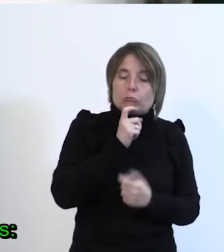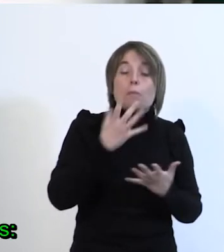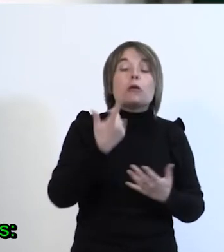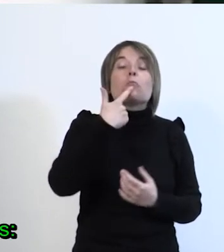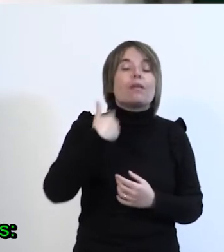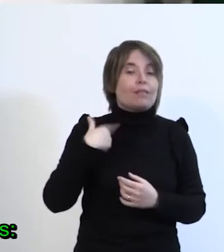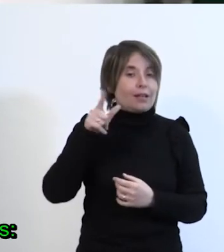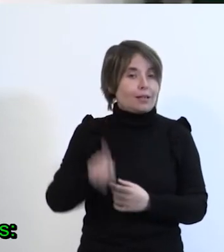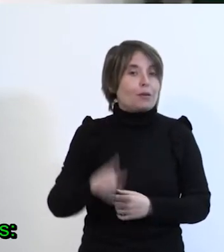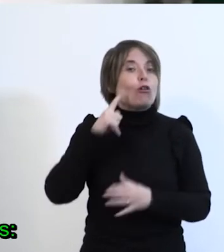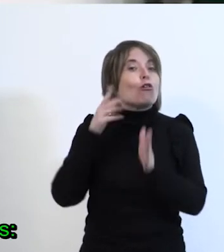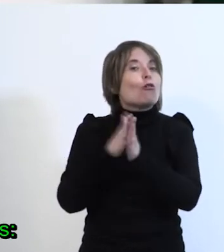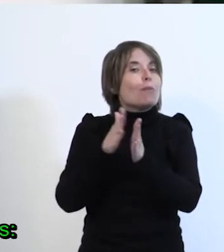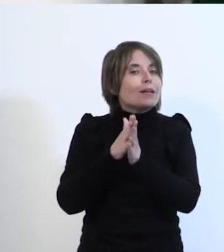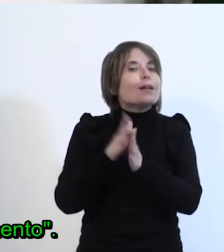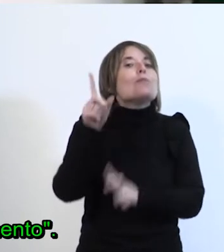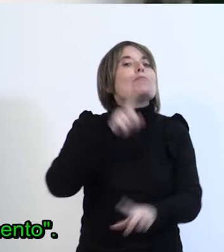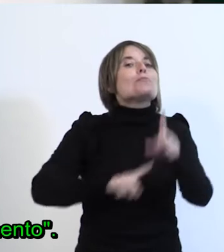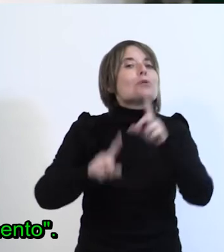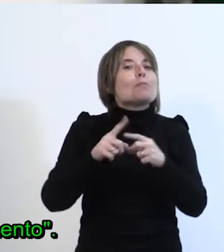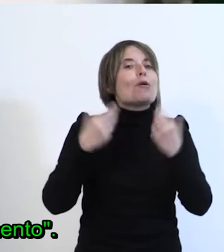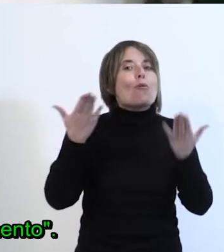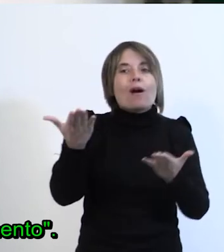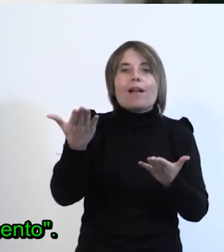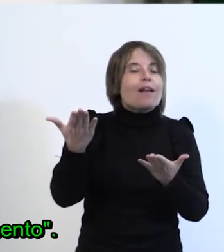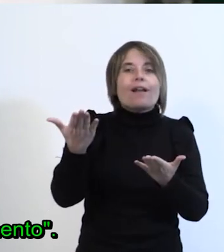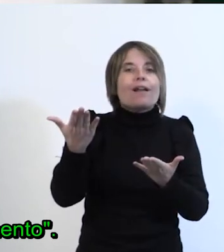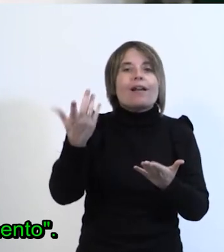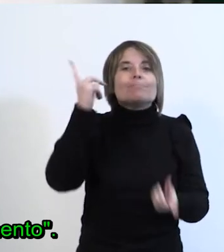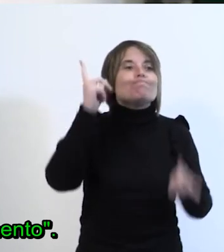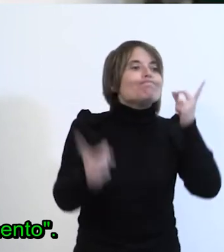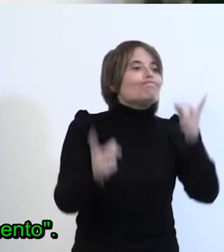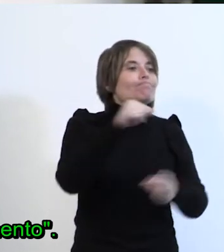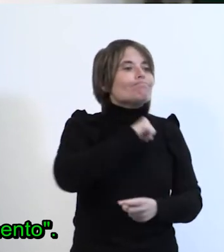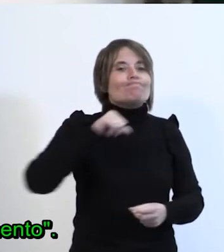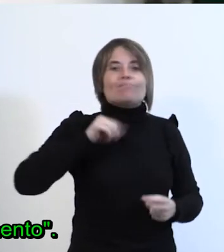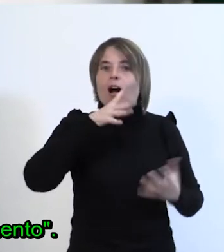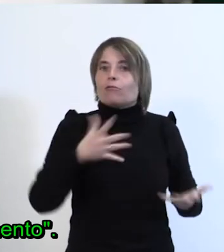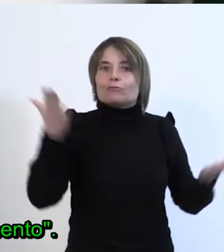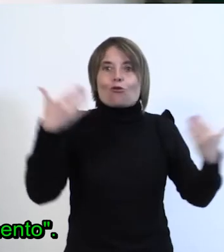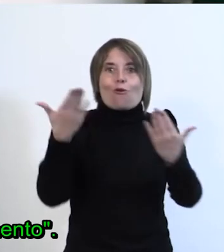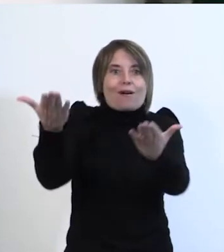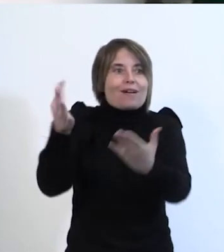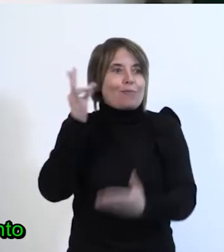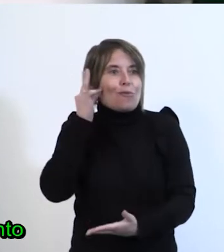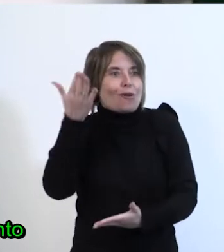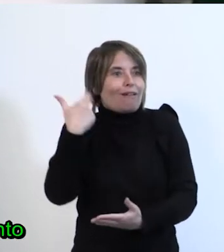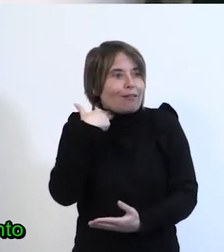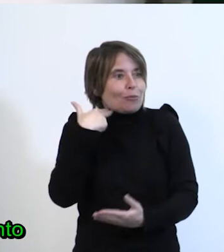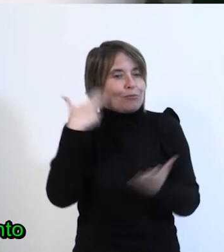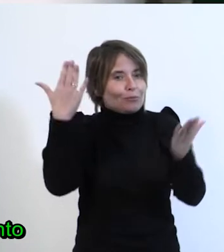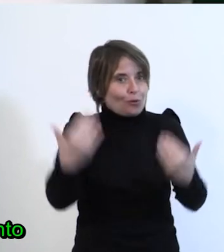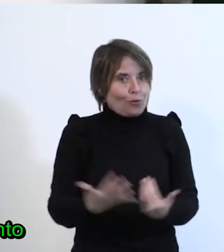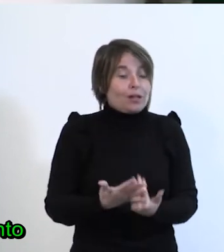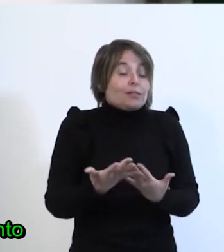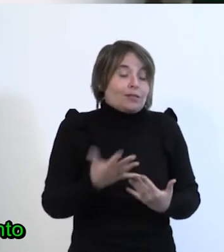por otro lado, me decía otra compañera después, el problema es que no tienen márgenes de autonomía en este momento. Entonces, yo creo